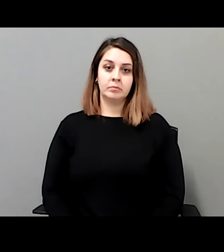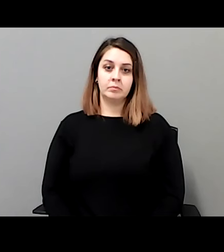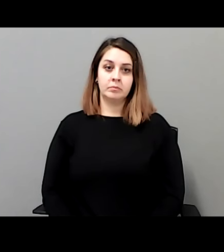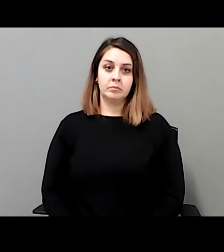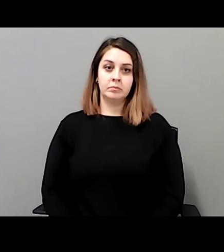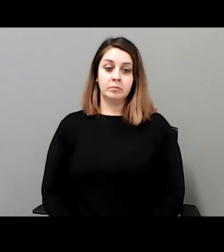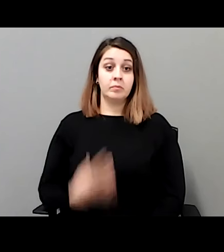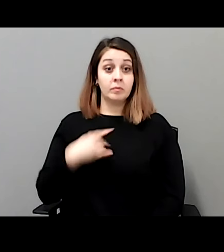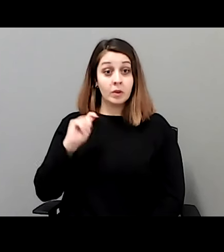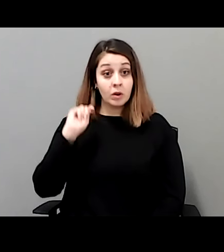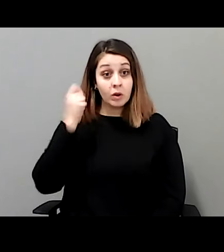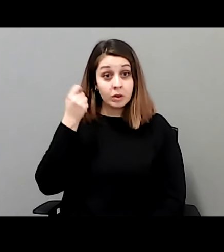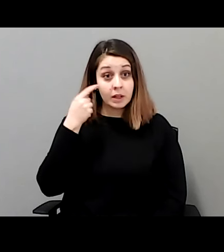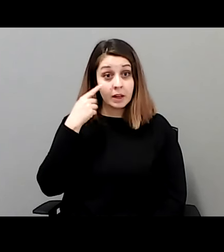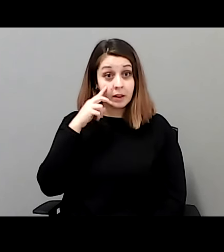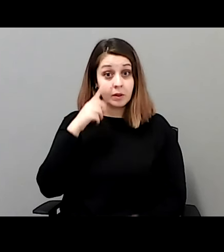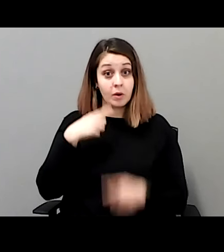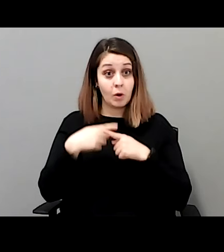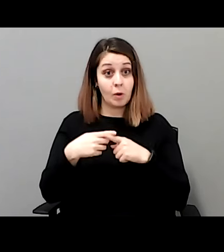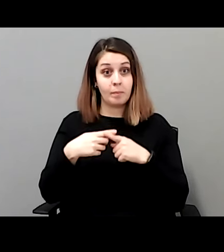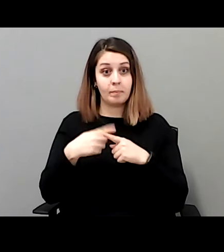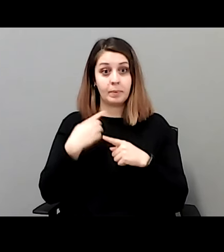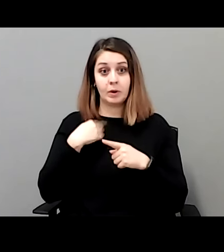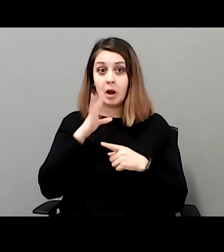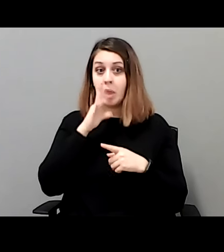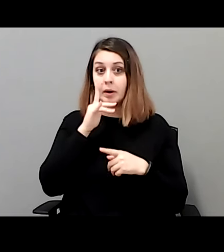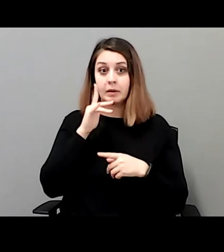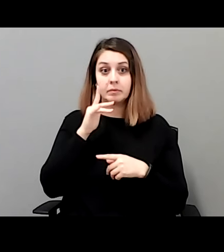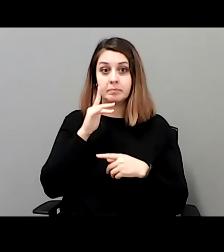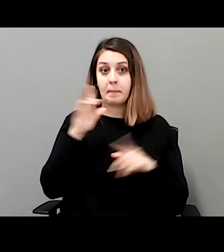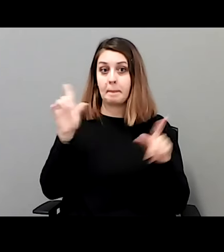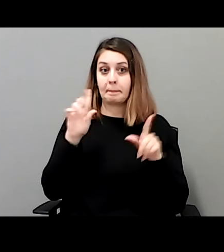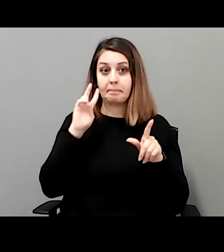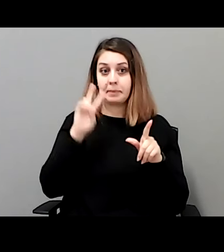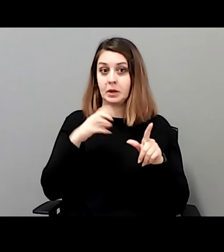Vale, has conseguido compartir porque lo estoy abriendo y no veo ahora mismo tu